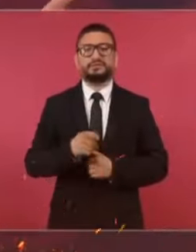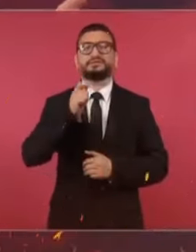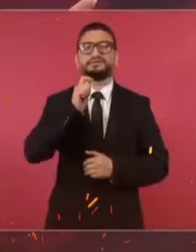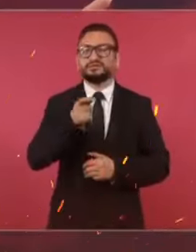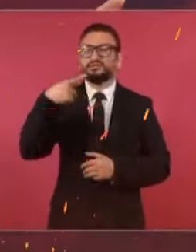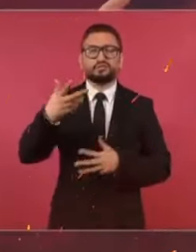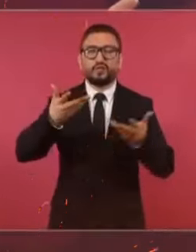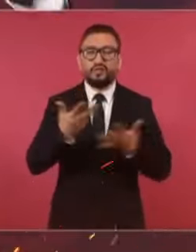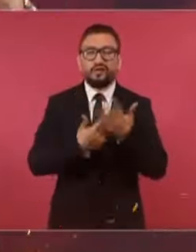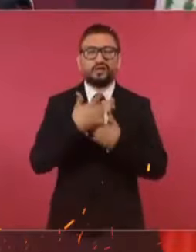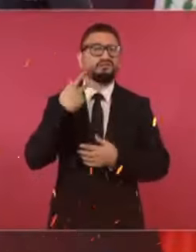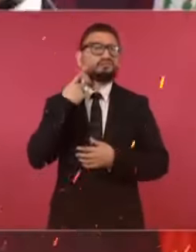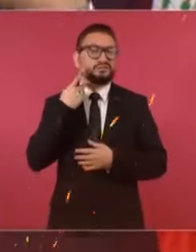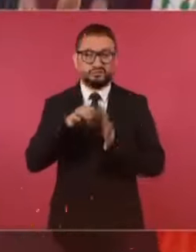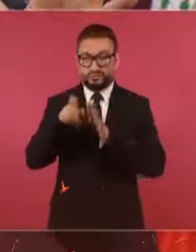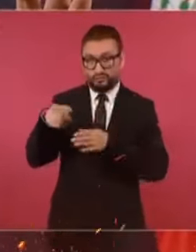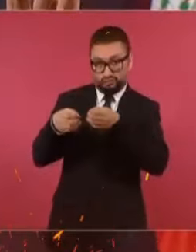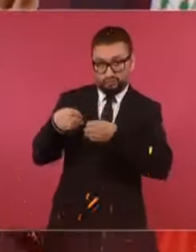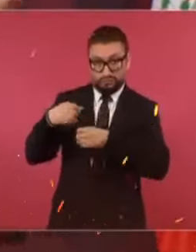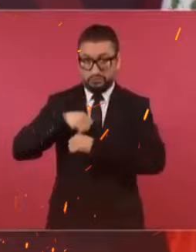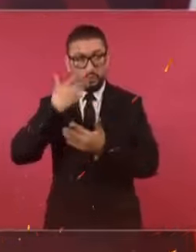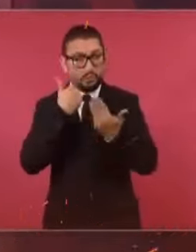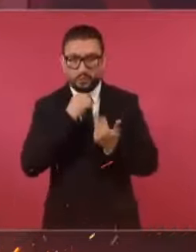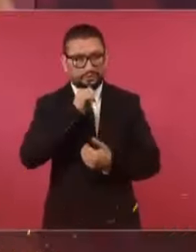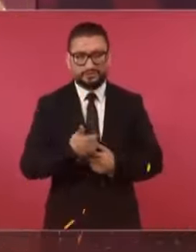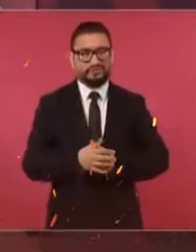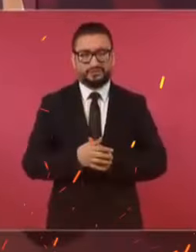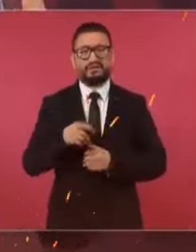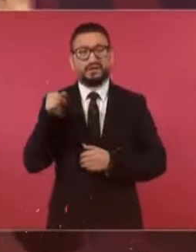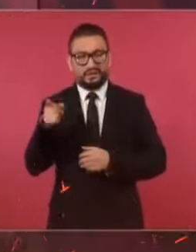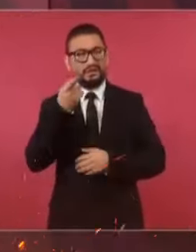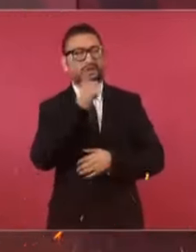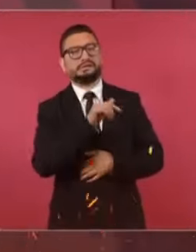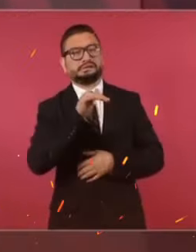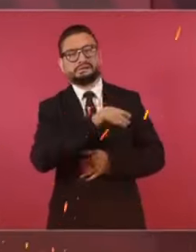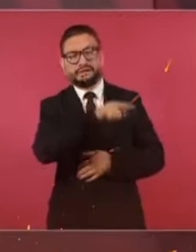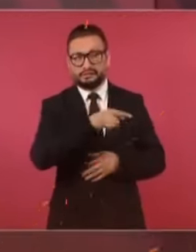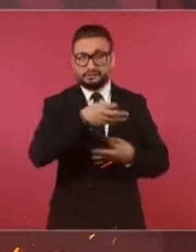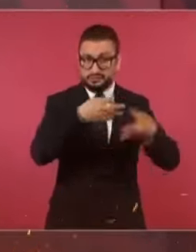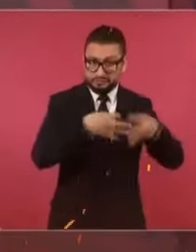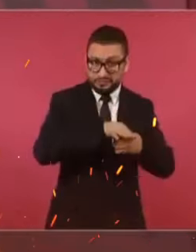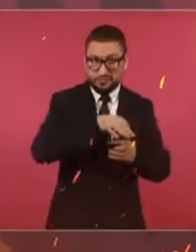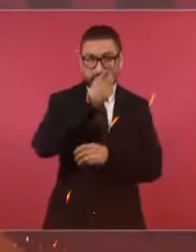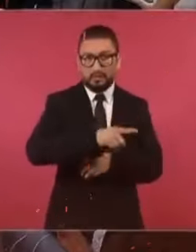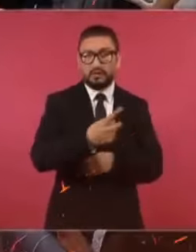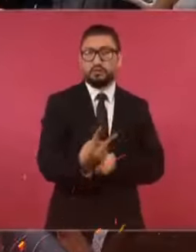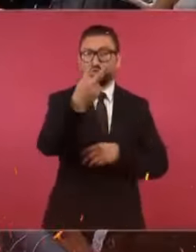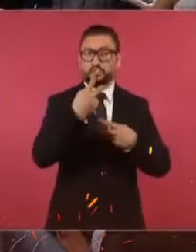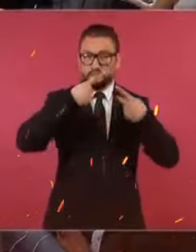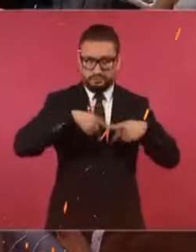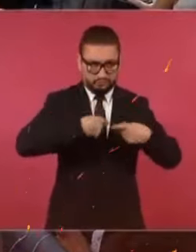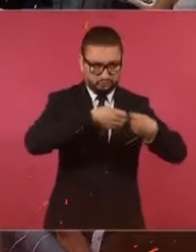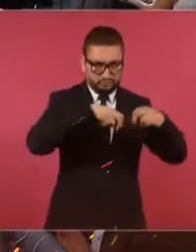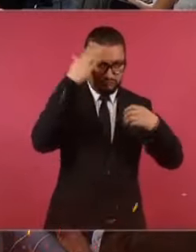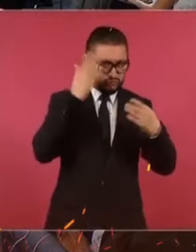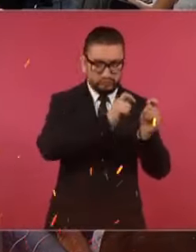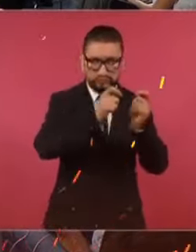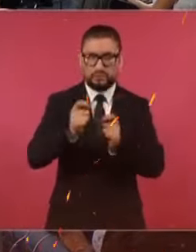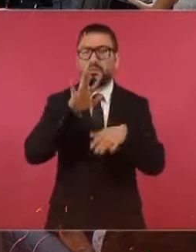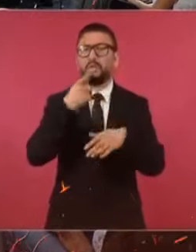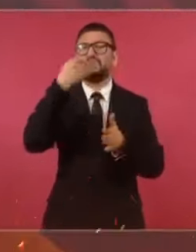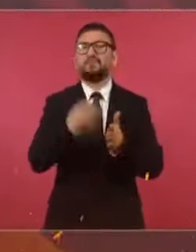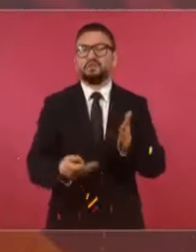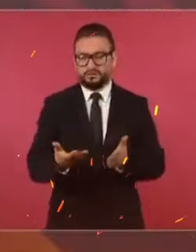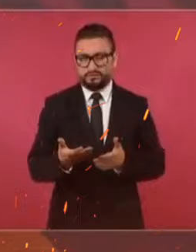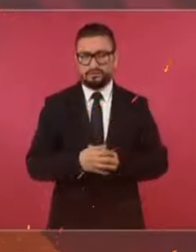politiquera. Un juez que no tiene facultades le pide al tribunal que nombre a dos magistrados que hacen falta